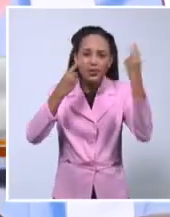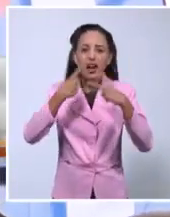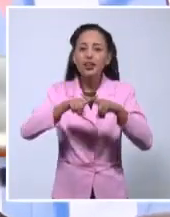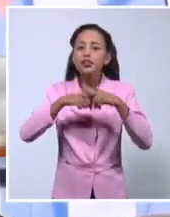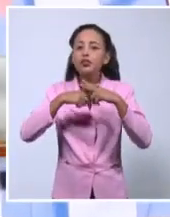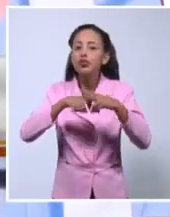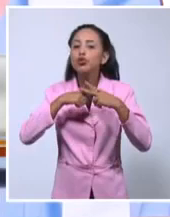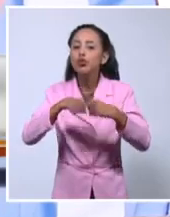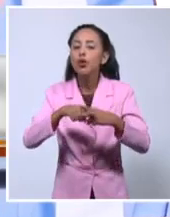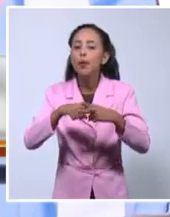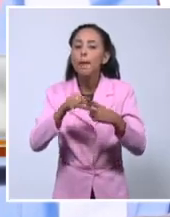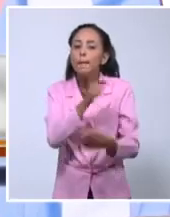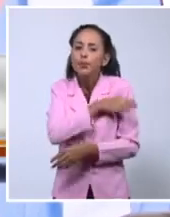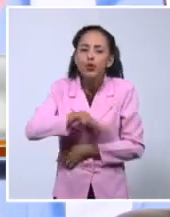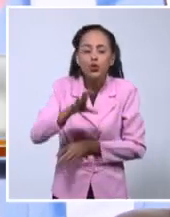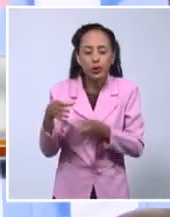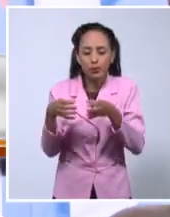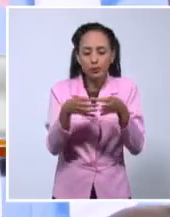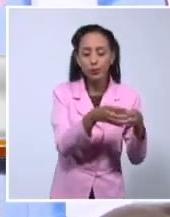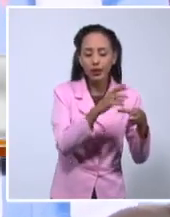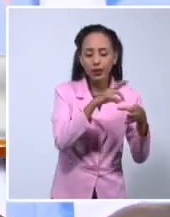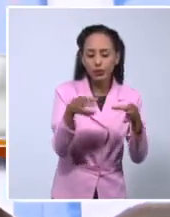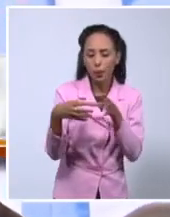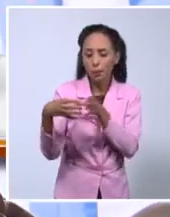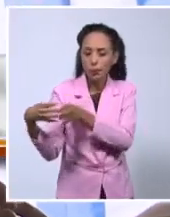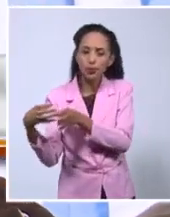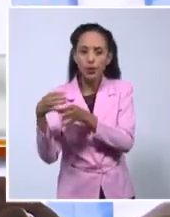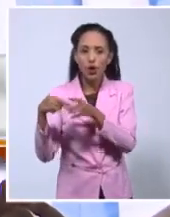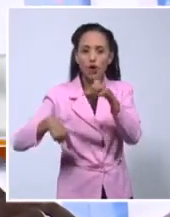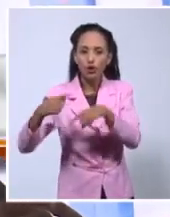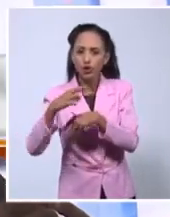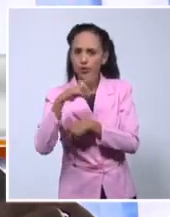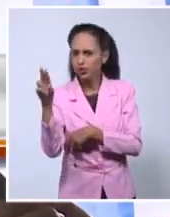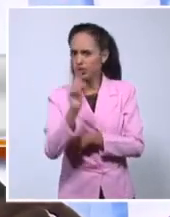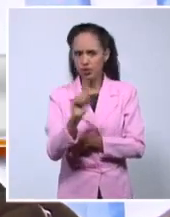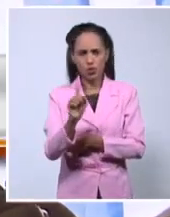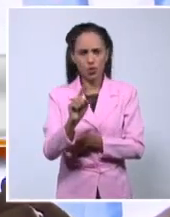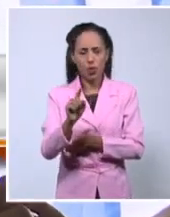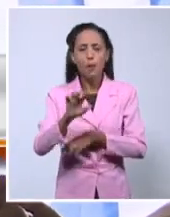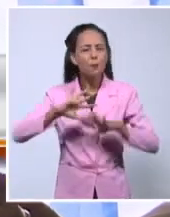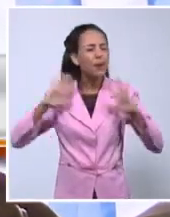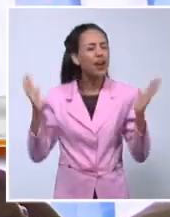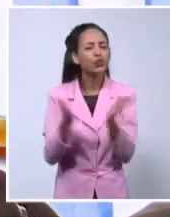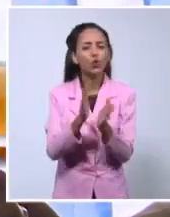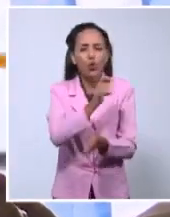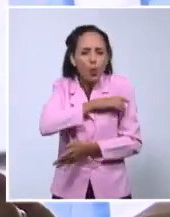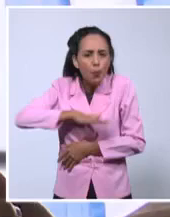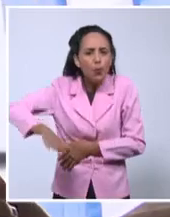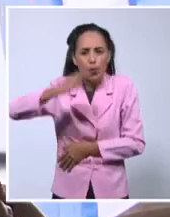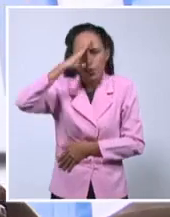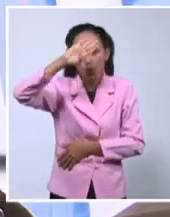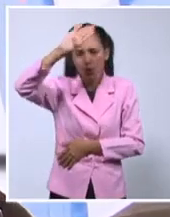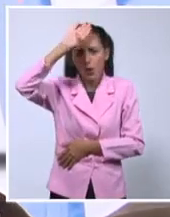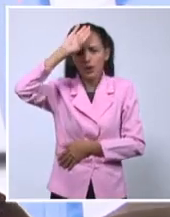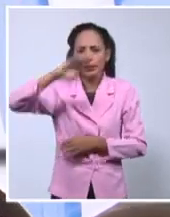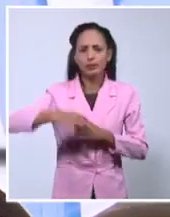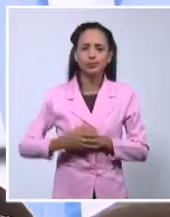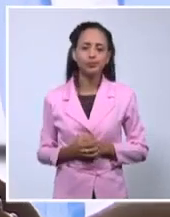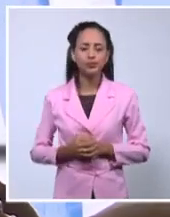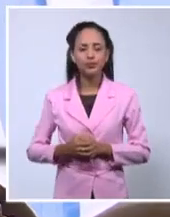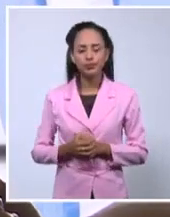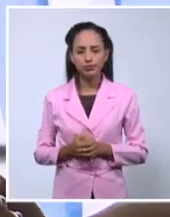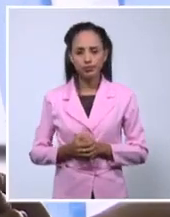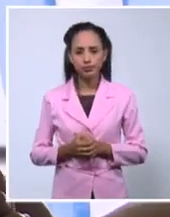de revolucionarios y contrarrevolucionarios, estamos pensando para todo el pueblo y lo hacemos para todo el pueblo. Y ese no va a ser...